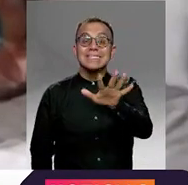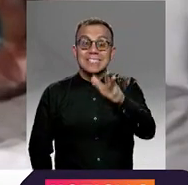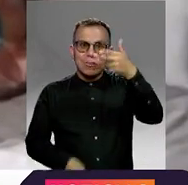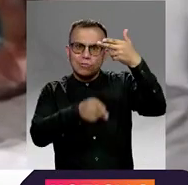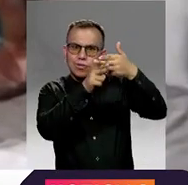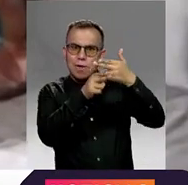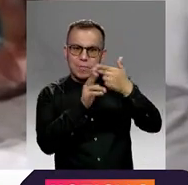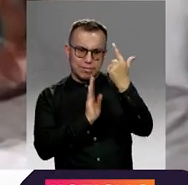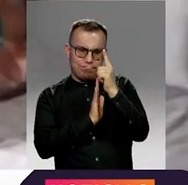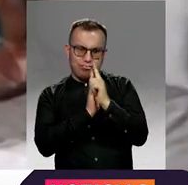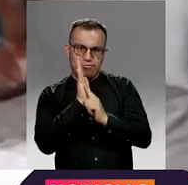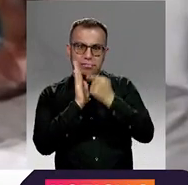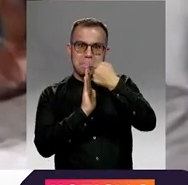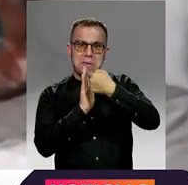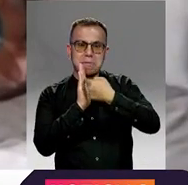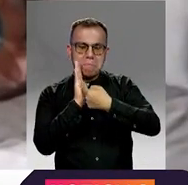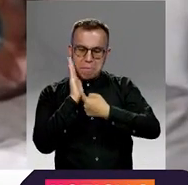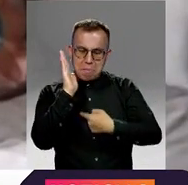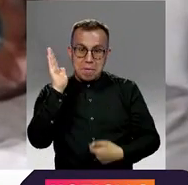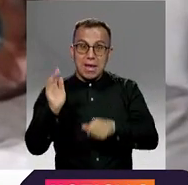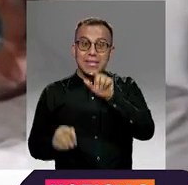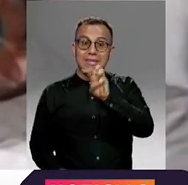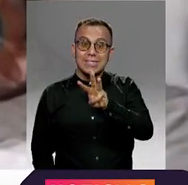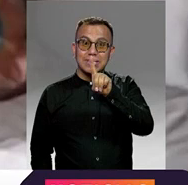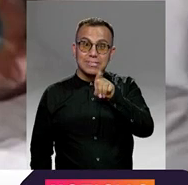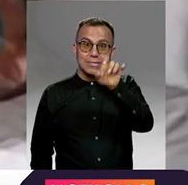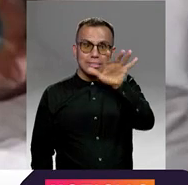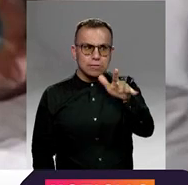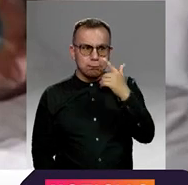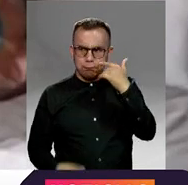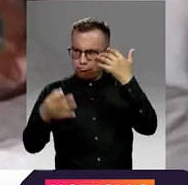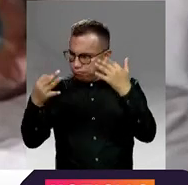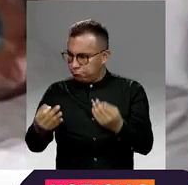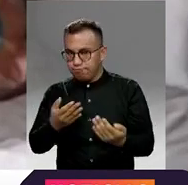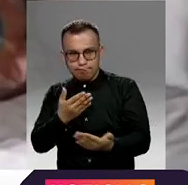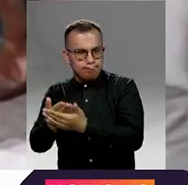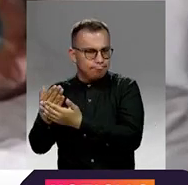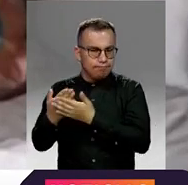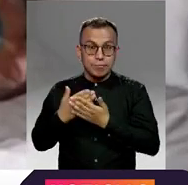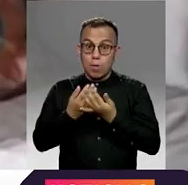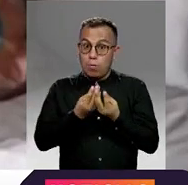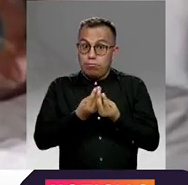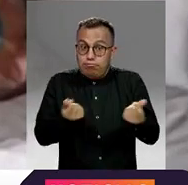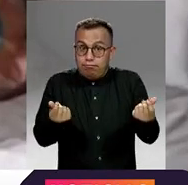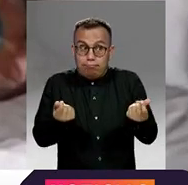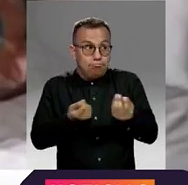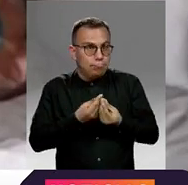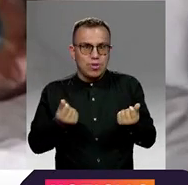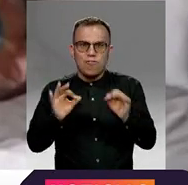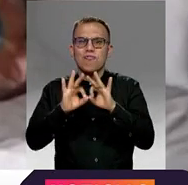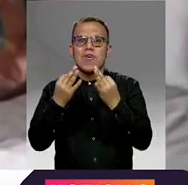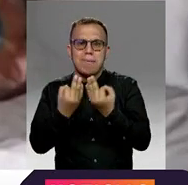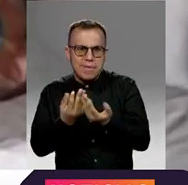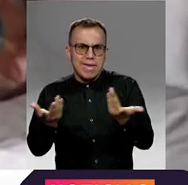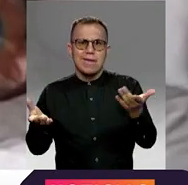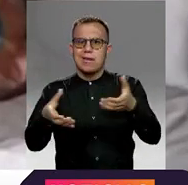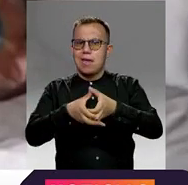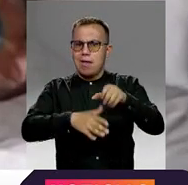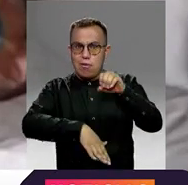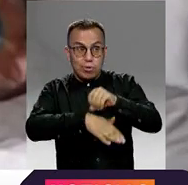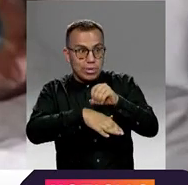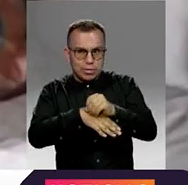tenemos en el registro de personas que han sido informadas como desaparecidas por sus familiares y